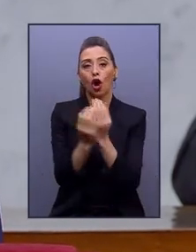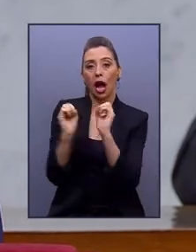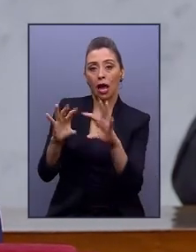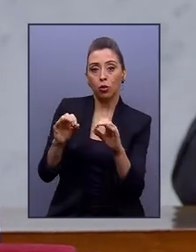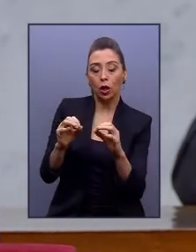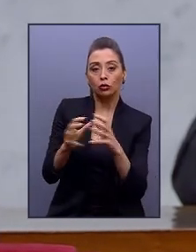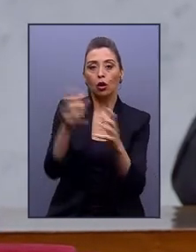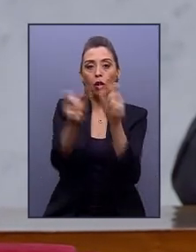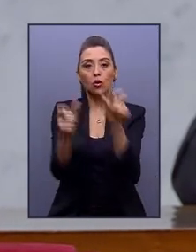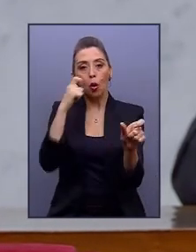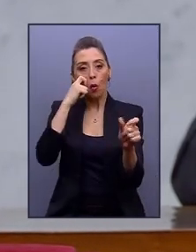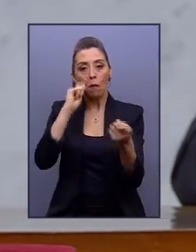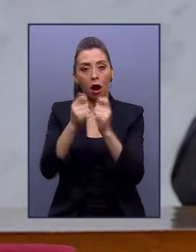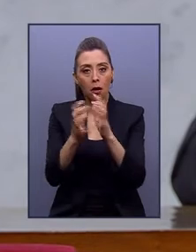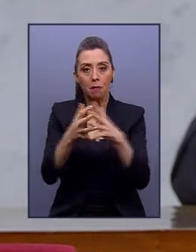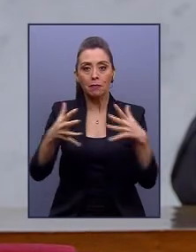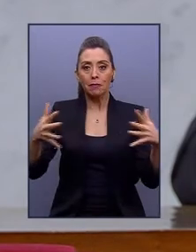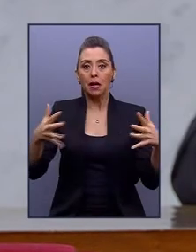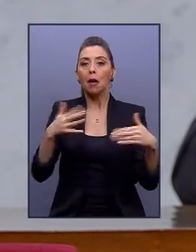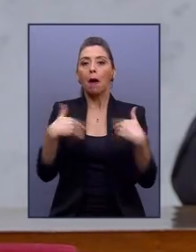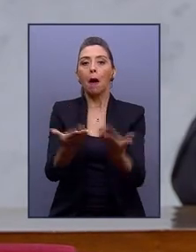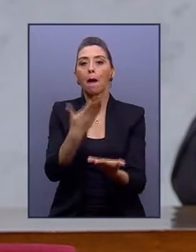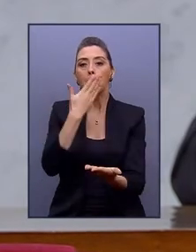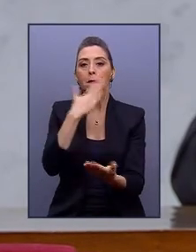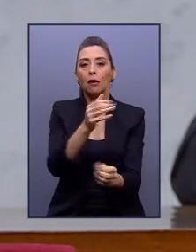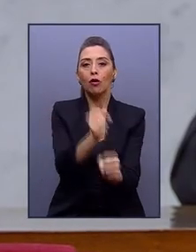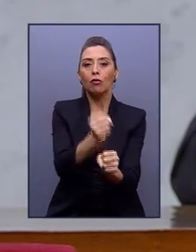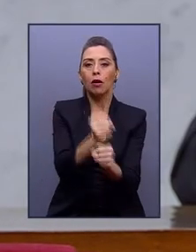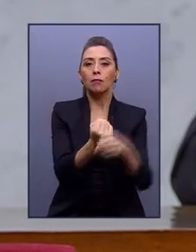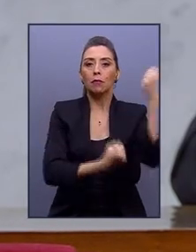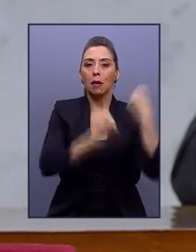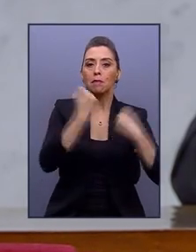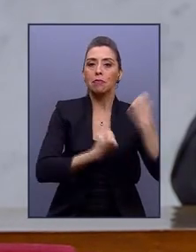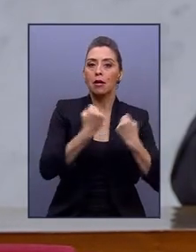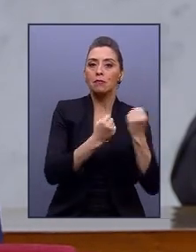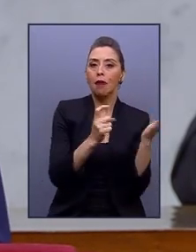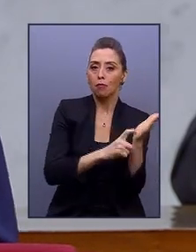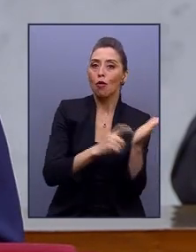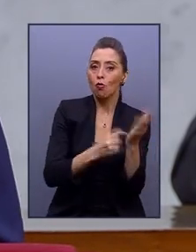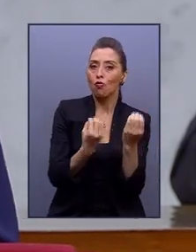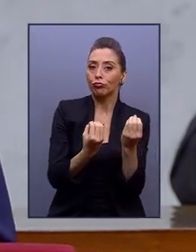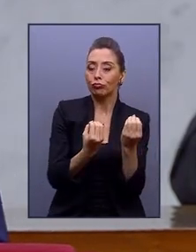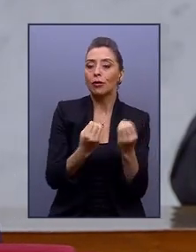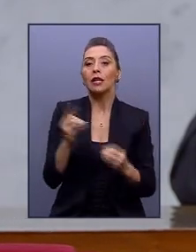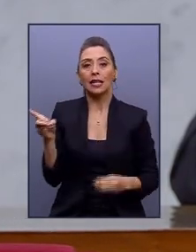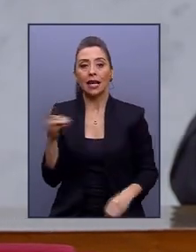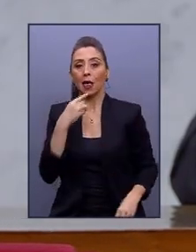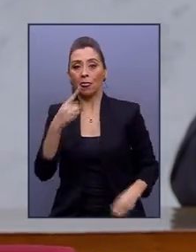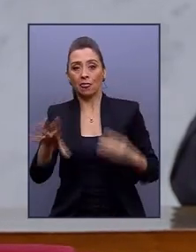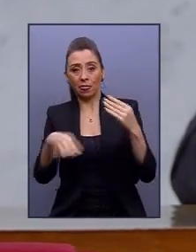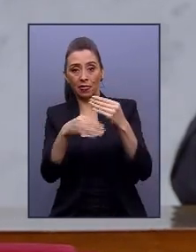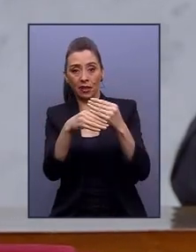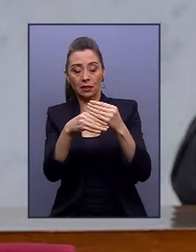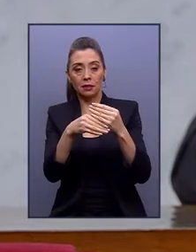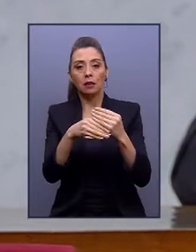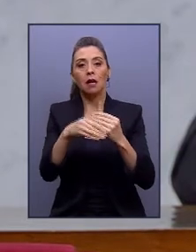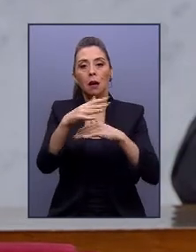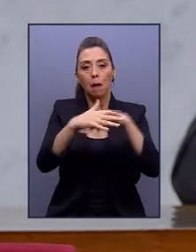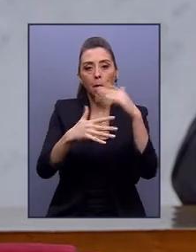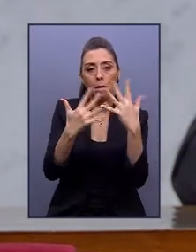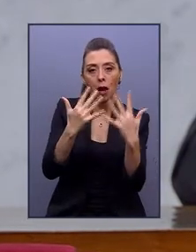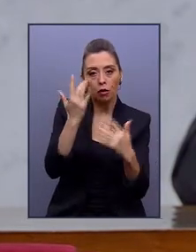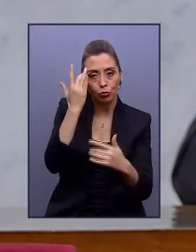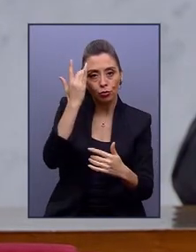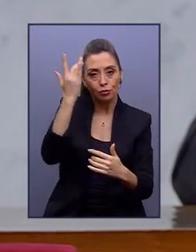actividad humana y proporciona mejor empleo a la riqueza productiva. Y agregaba que las manos se hacen sabias cuando